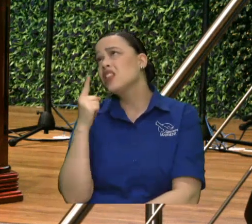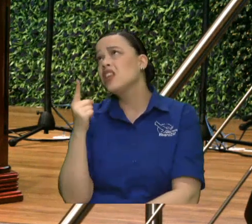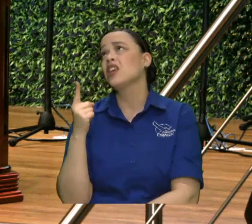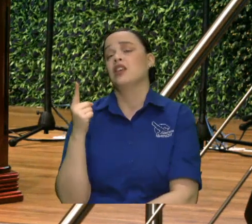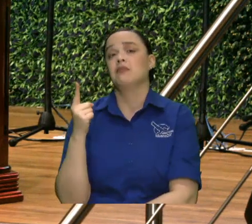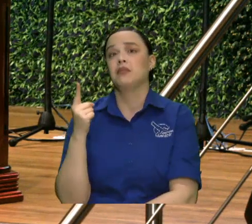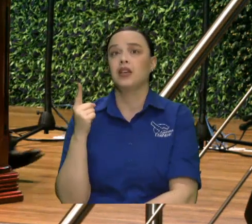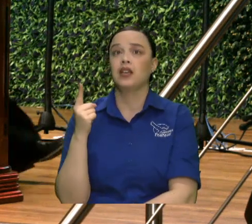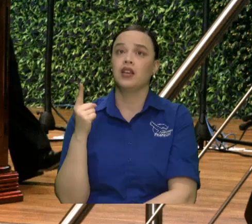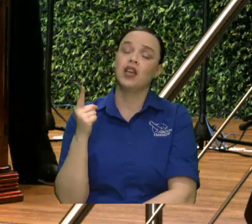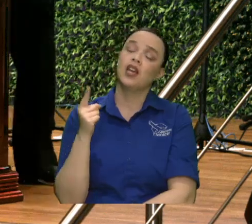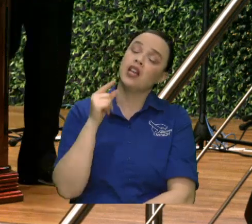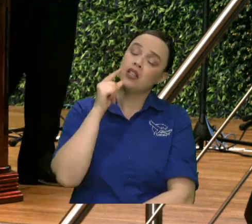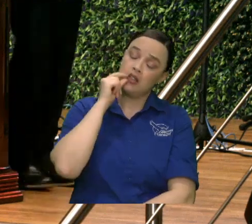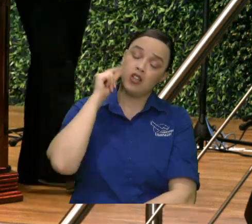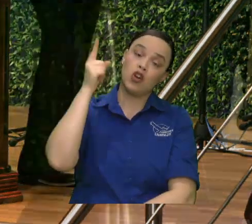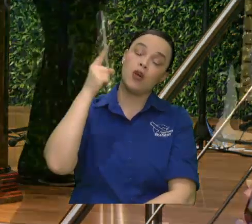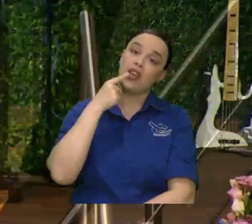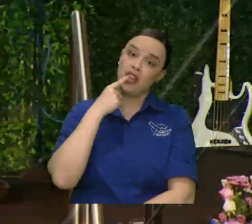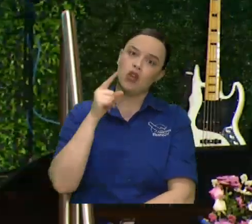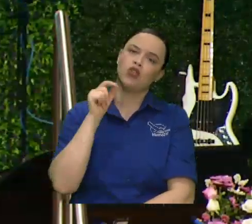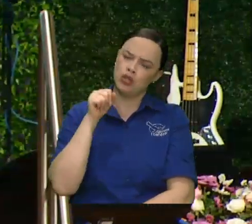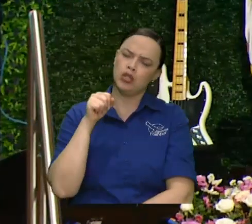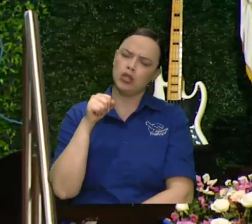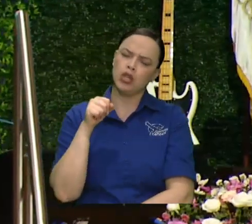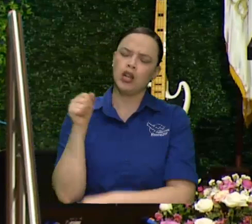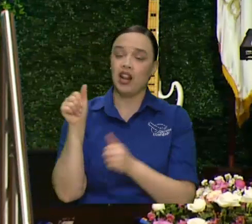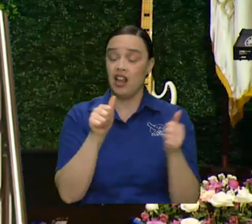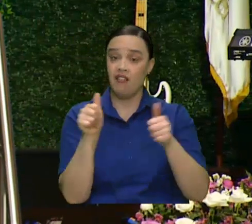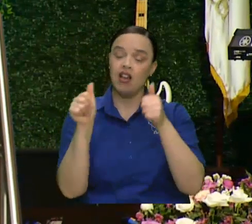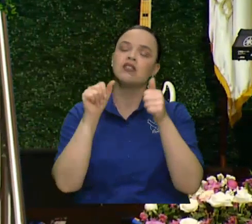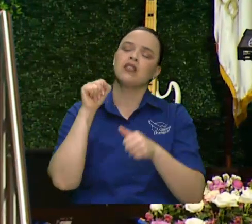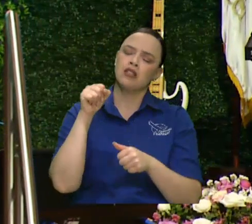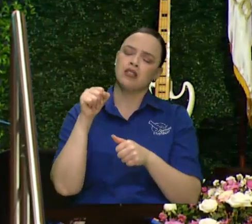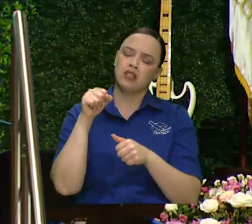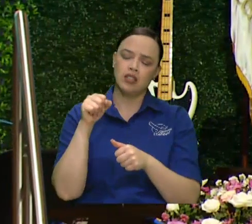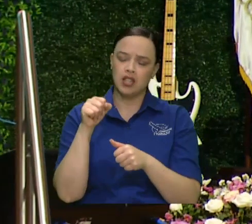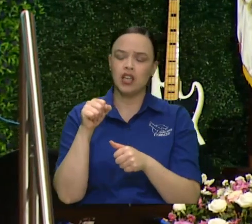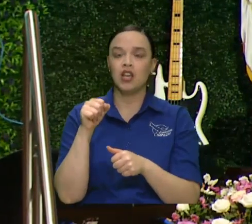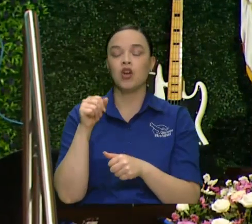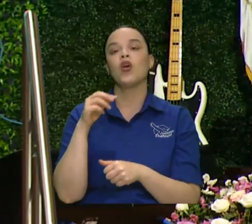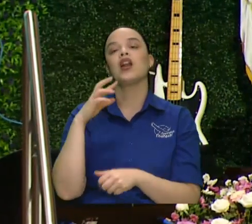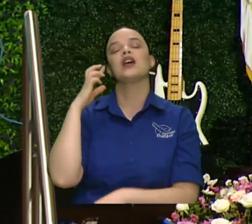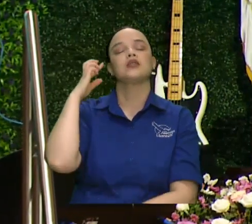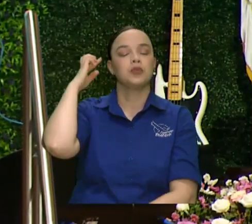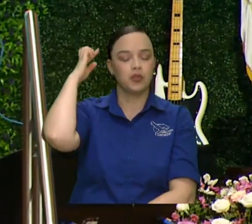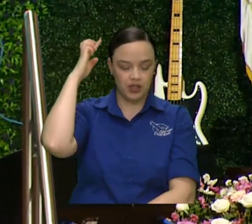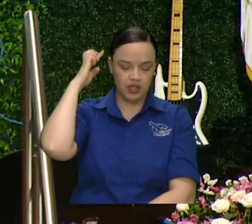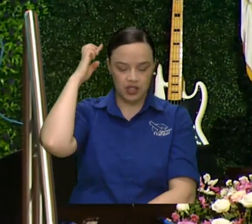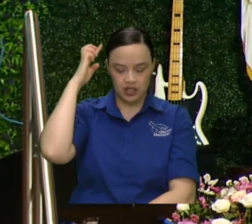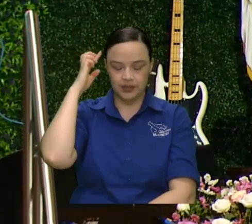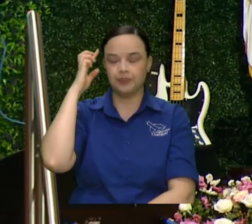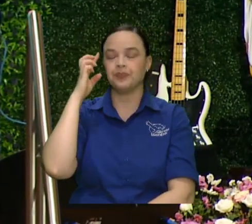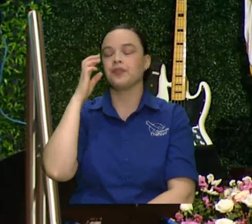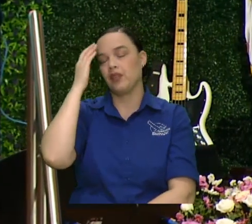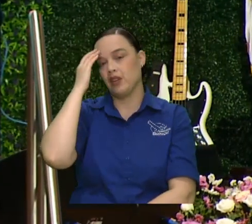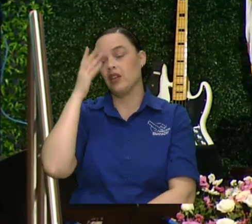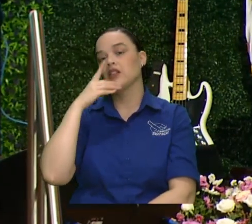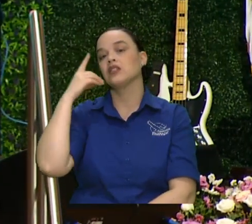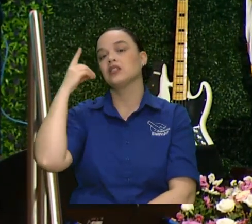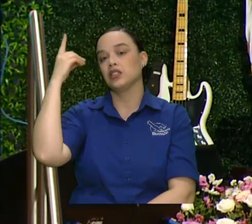través de la alabanza me lo confirmó a través de las profecías con eso tengo hermano para saber que dios ya está